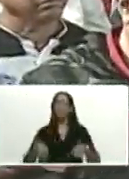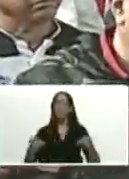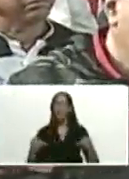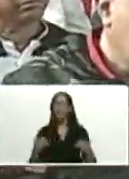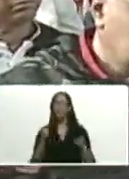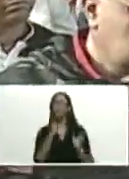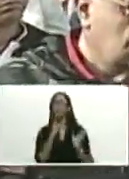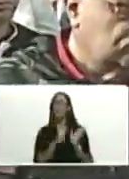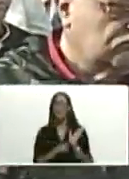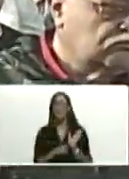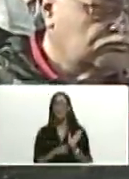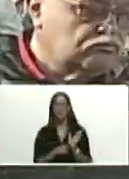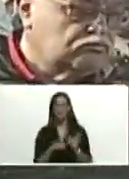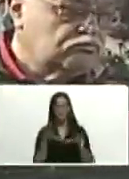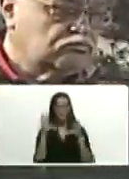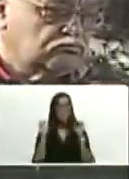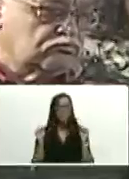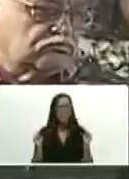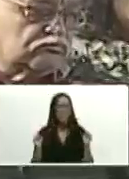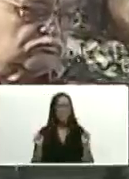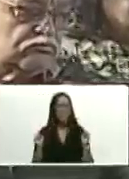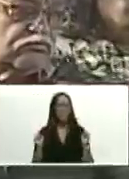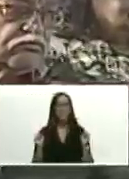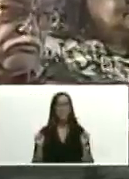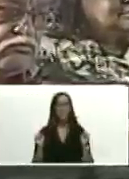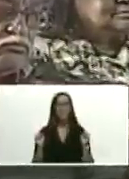complementario eso se entiende